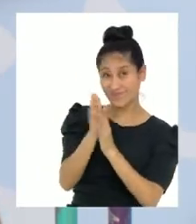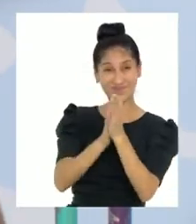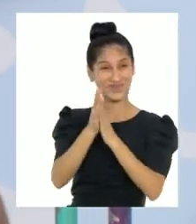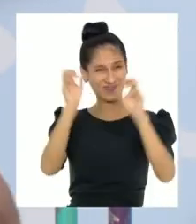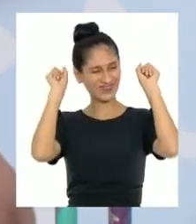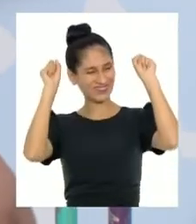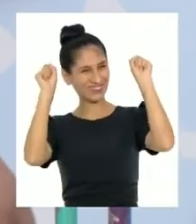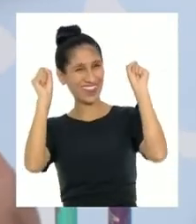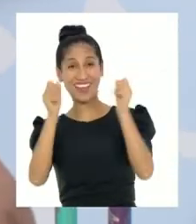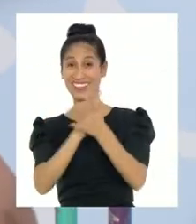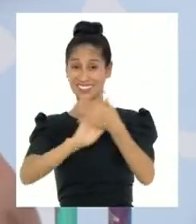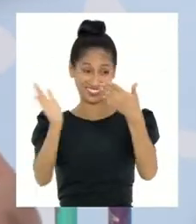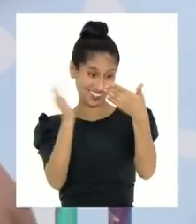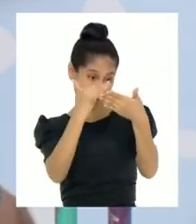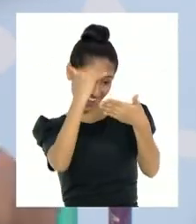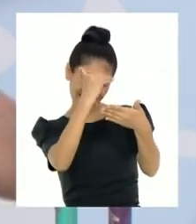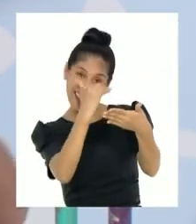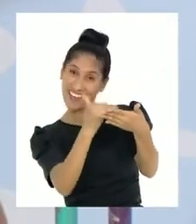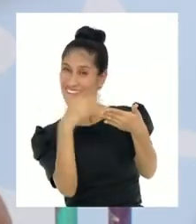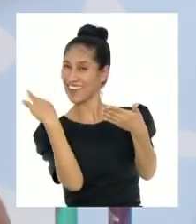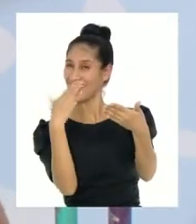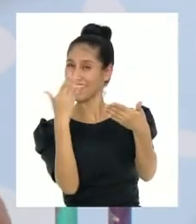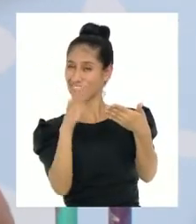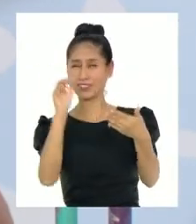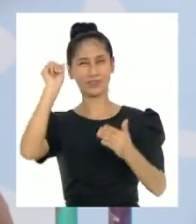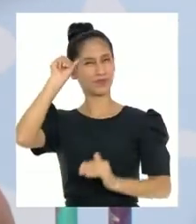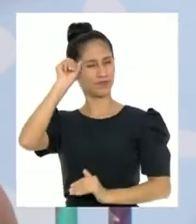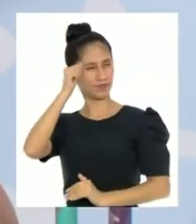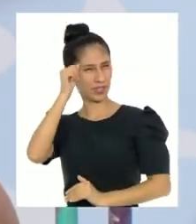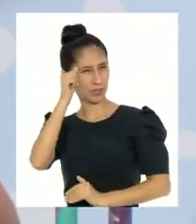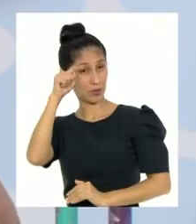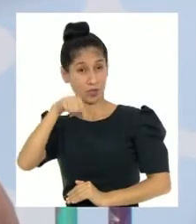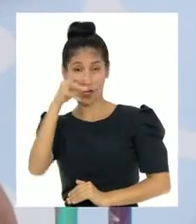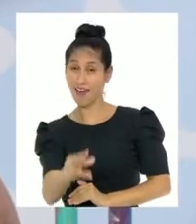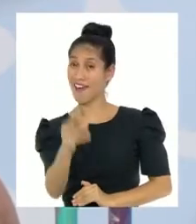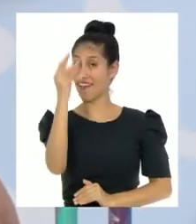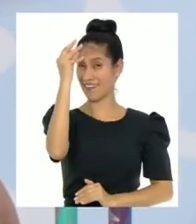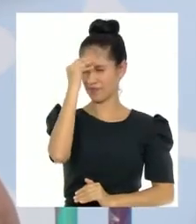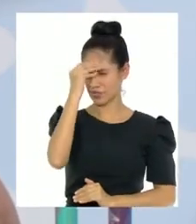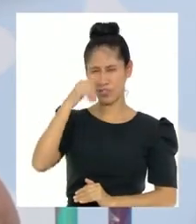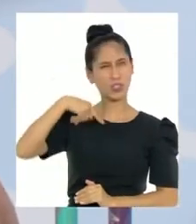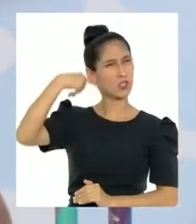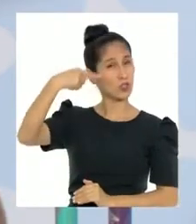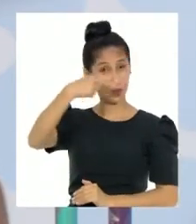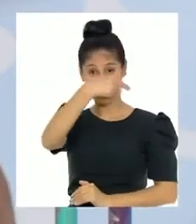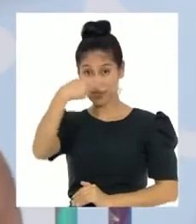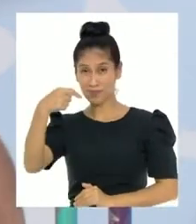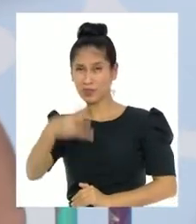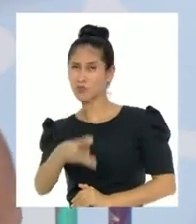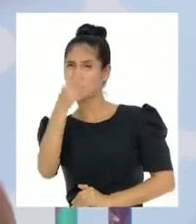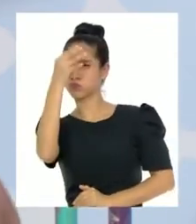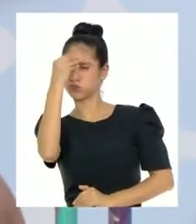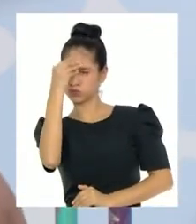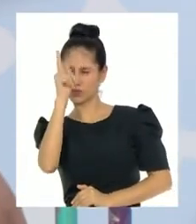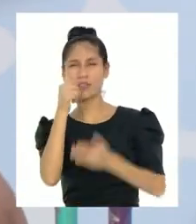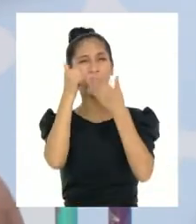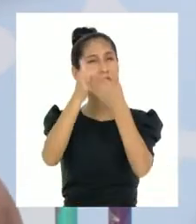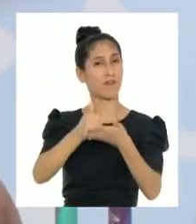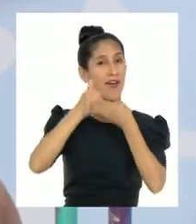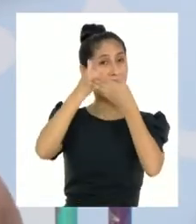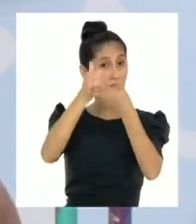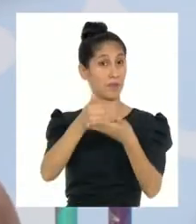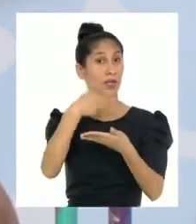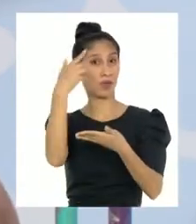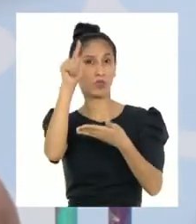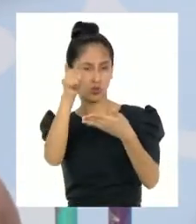¡Yeah! Completamos el organizador de la semana. Recordemos que lo aprendido hoy y toda la semana será una herramienta poderosa para